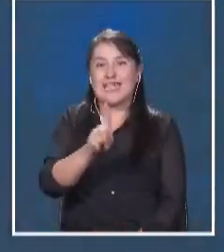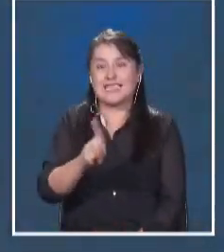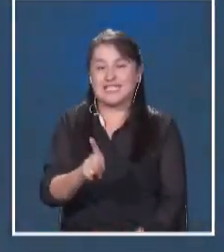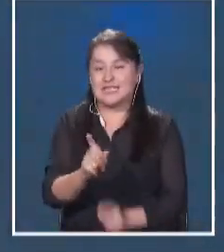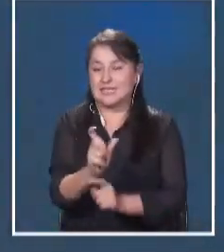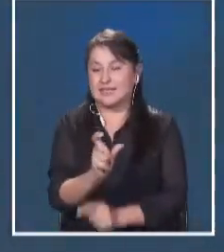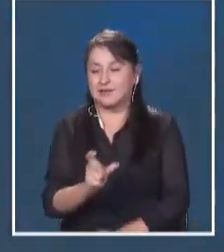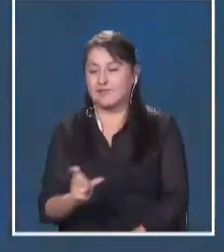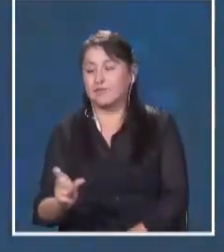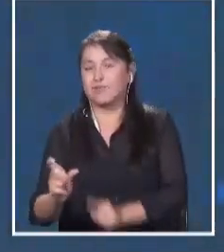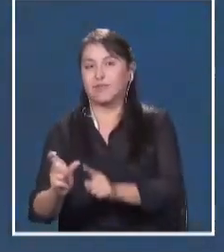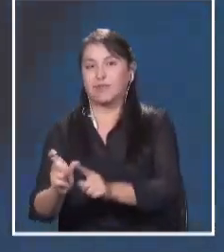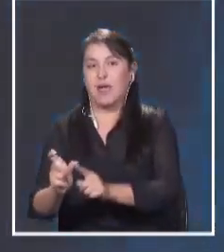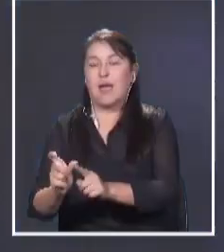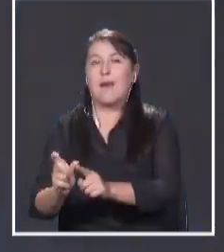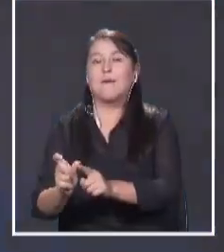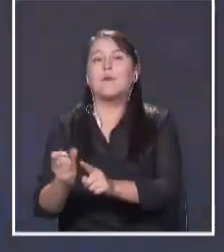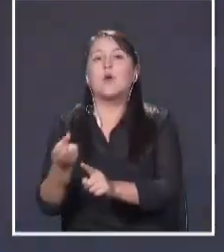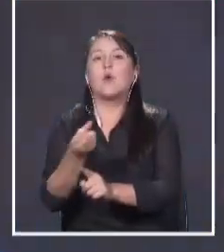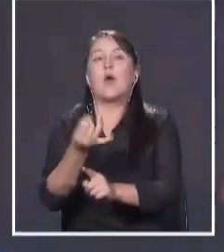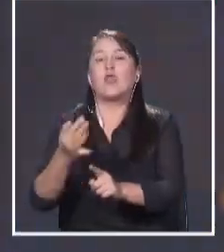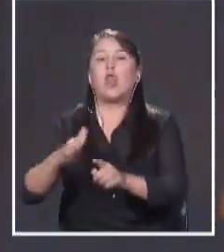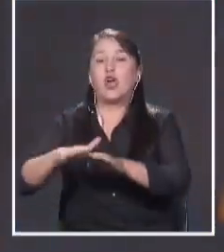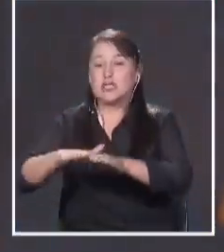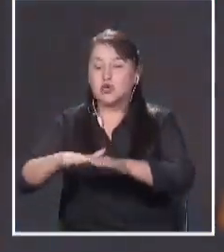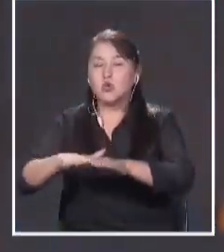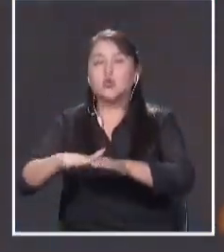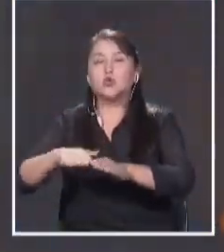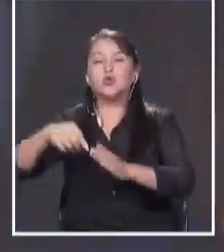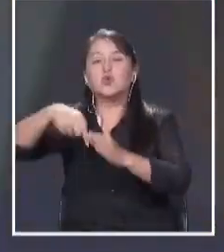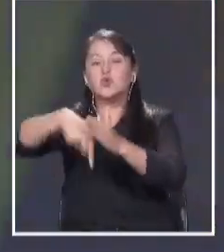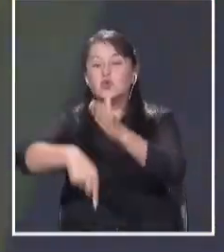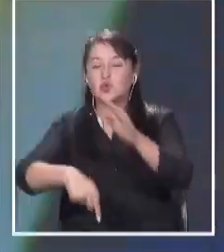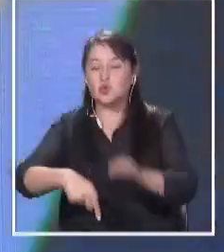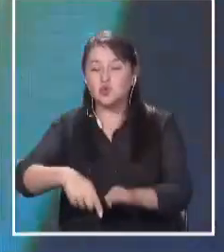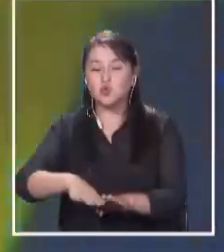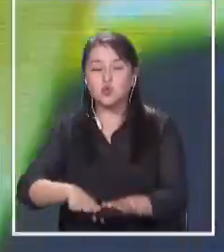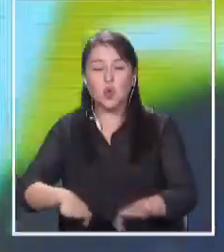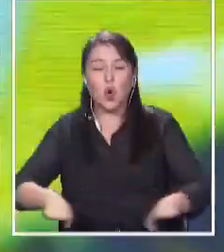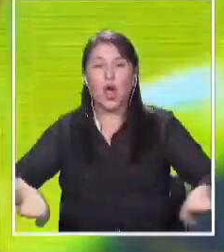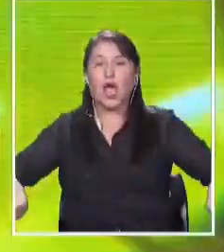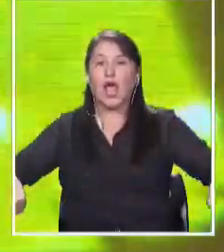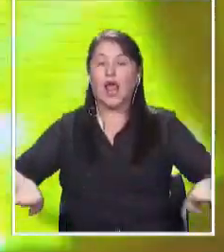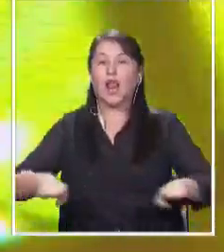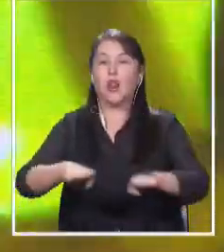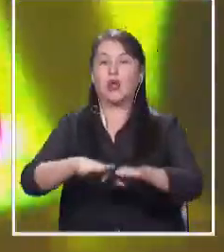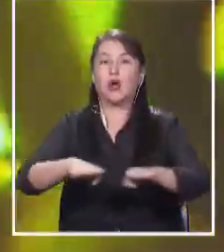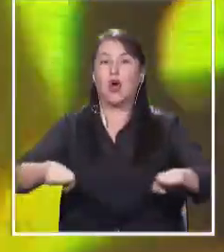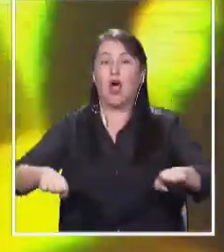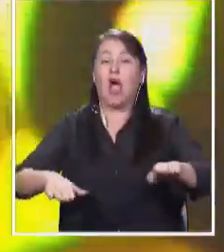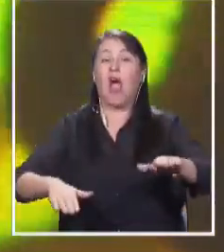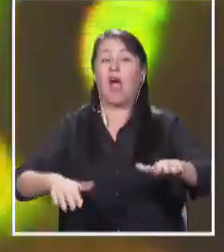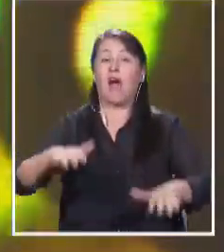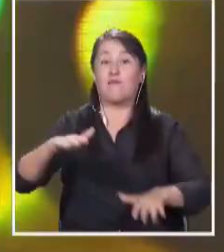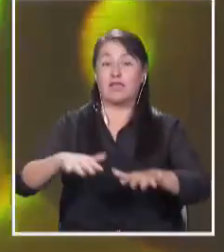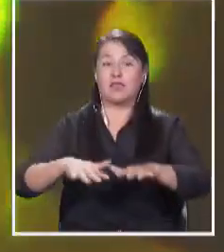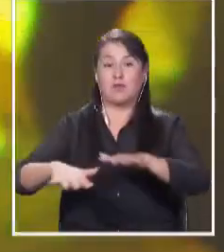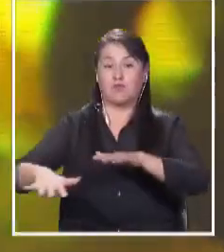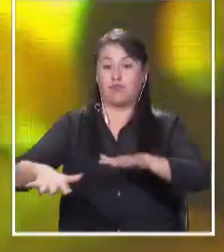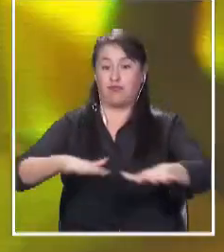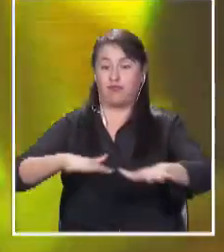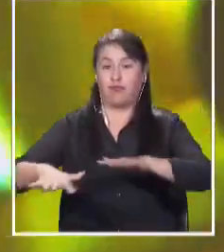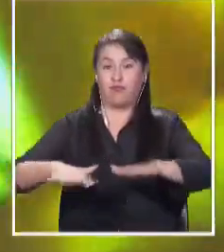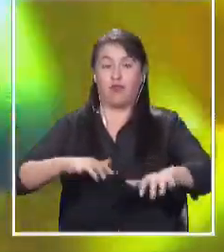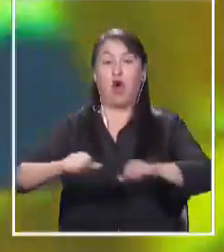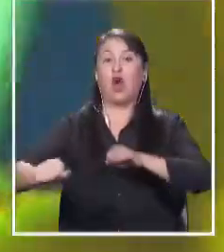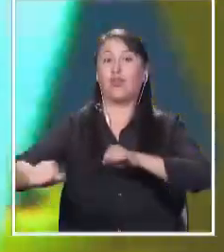la deformación del suelo oceánico a medida que se acumula la energía y que realmente se libera, ¿cierto?, y que genera los grandes